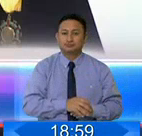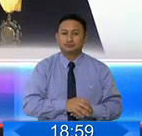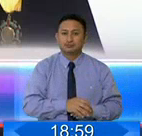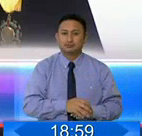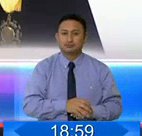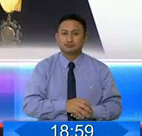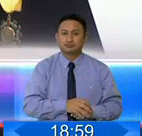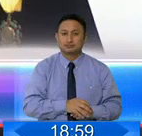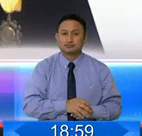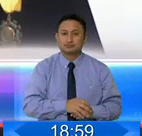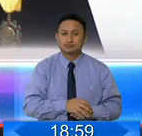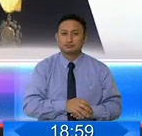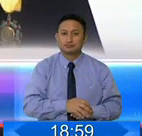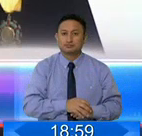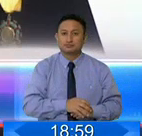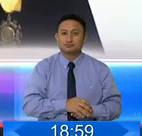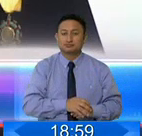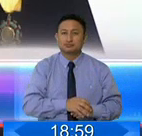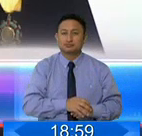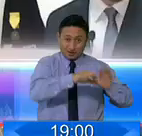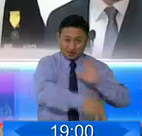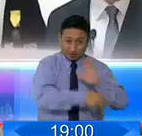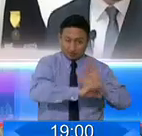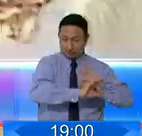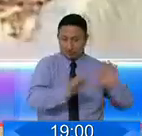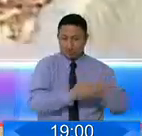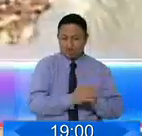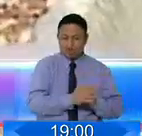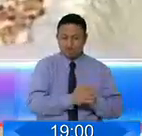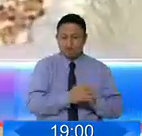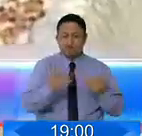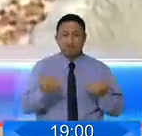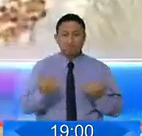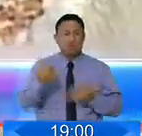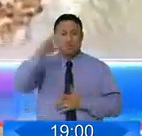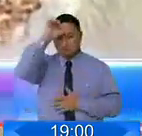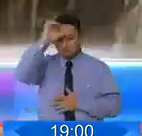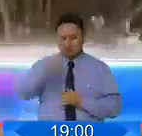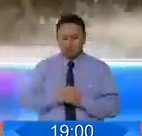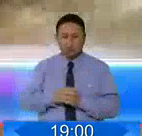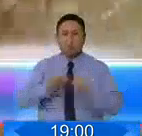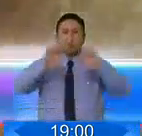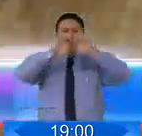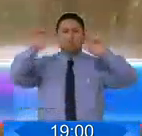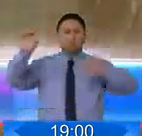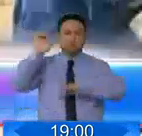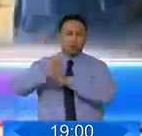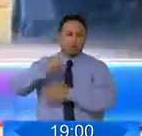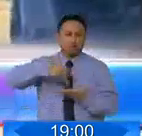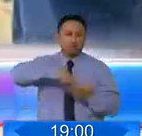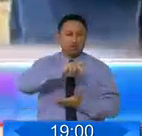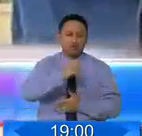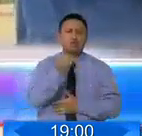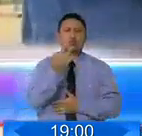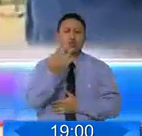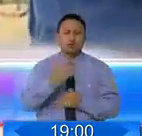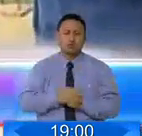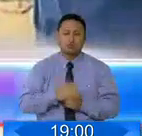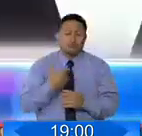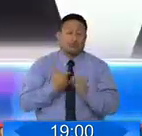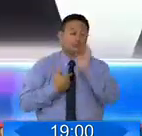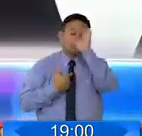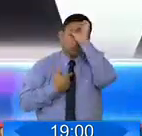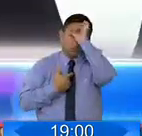intenten nuevas acciones de ejecución. Económico que tendría que desembolsar Ecuador a Chevron, por concepto de